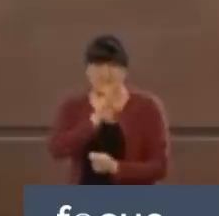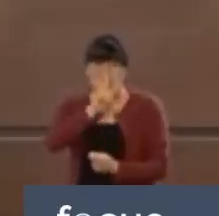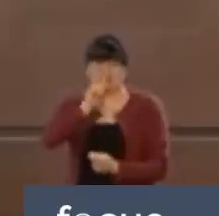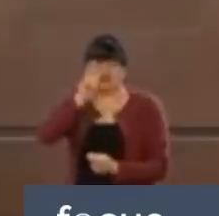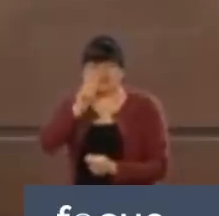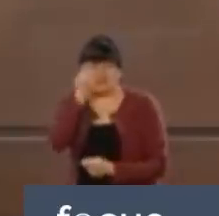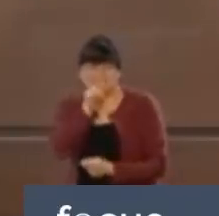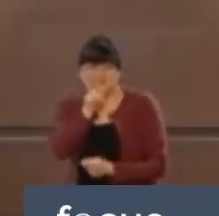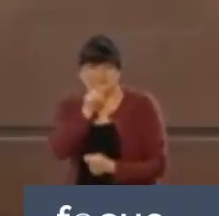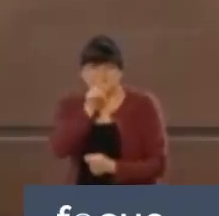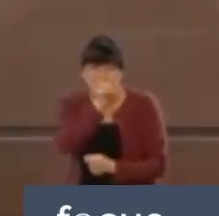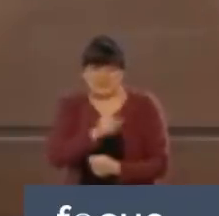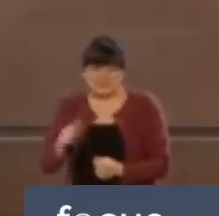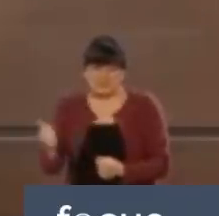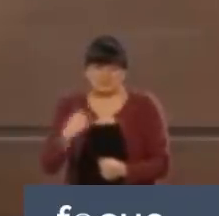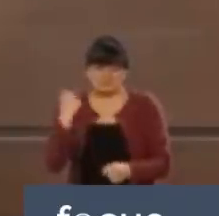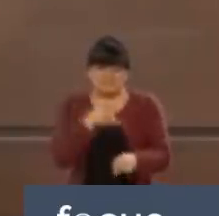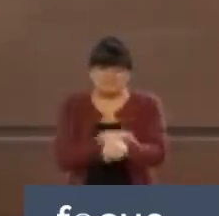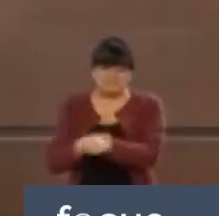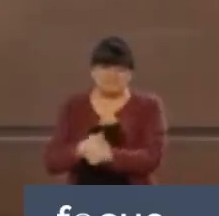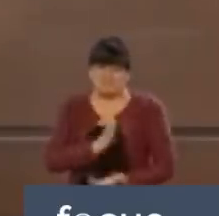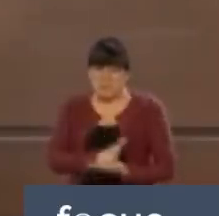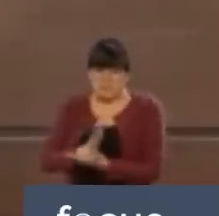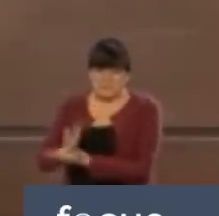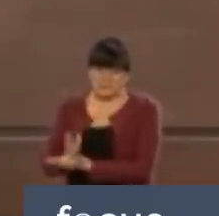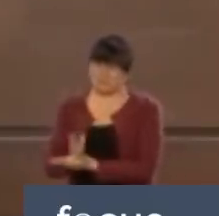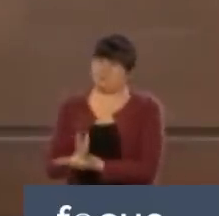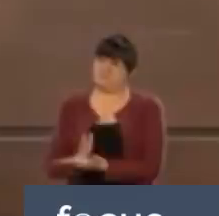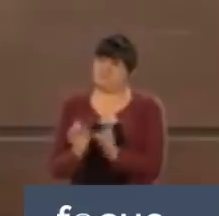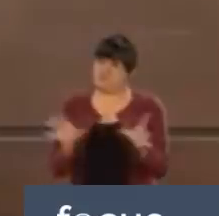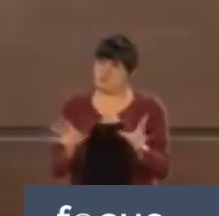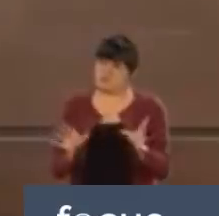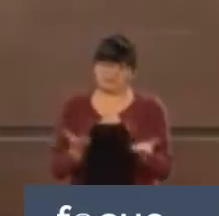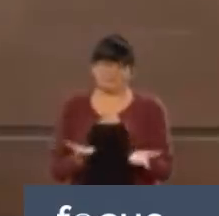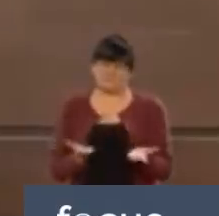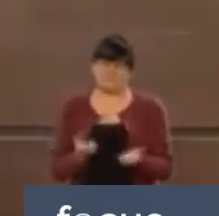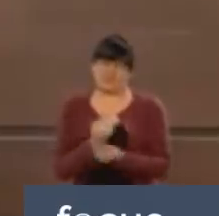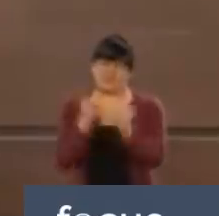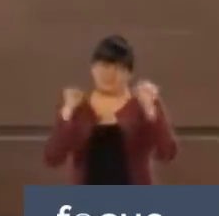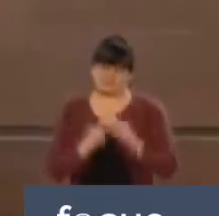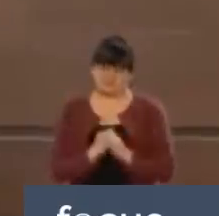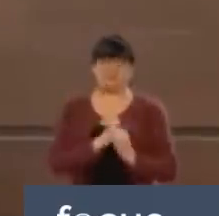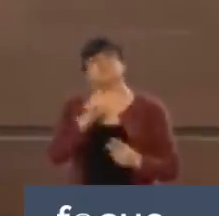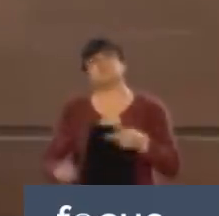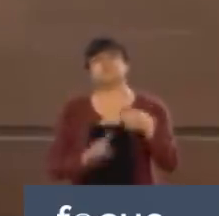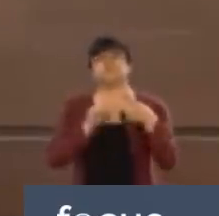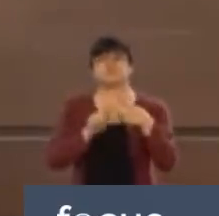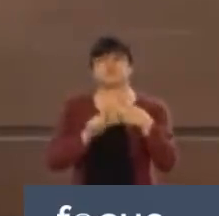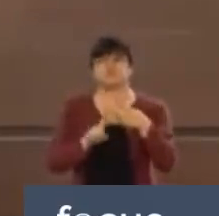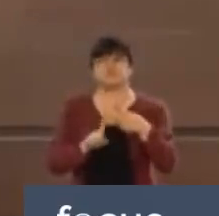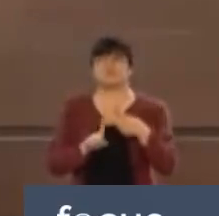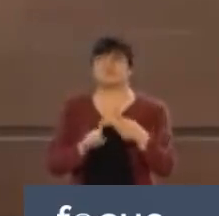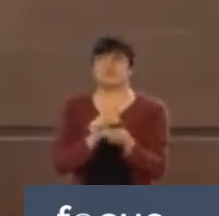Segundo, en esa reforma estructural que sin duda implica una reforma legal que debe abocar el Congreso de